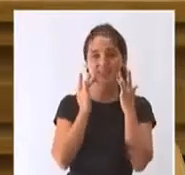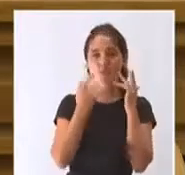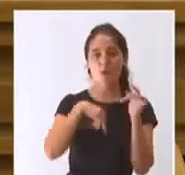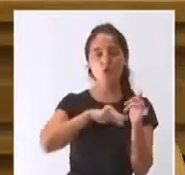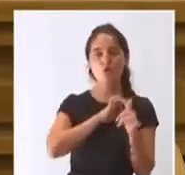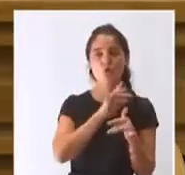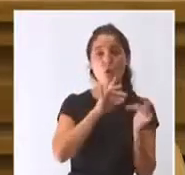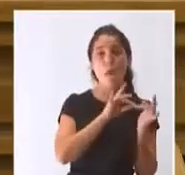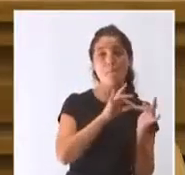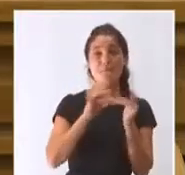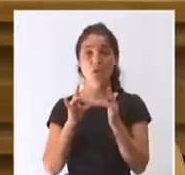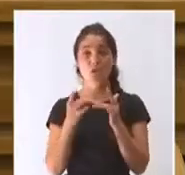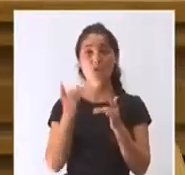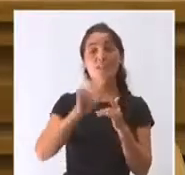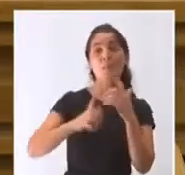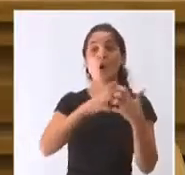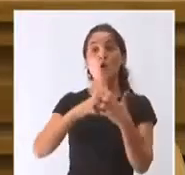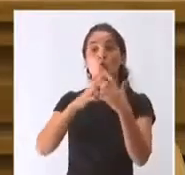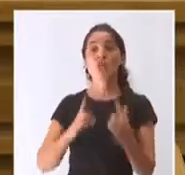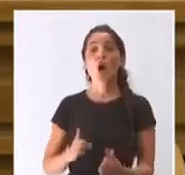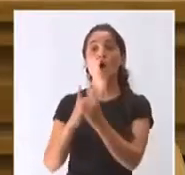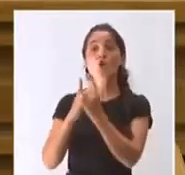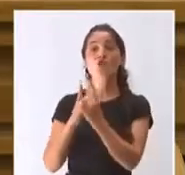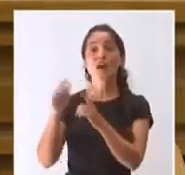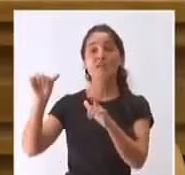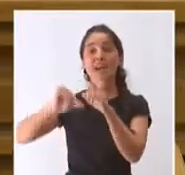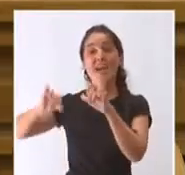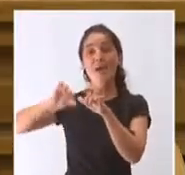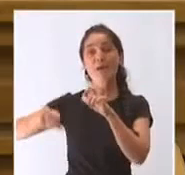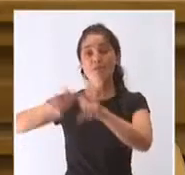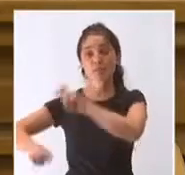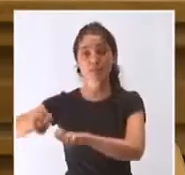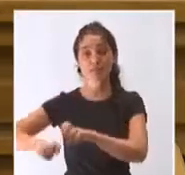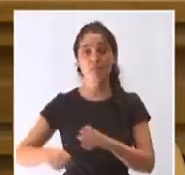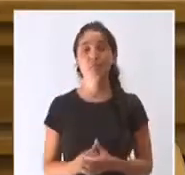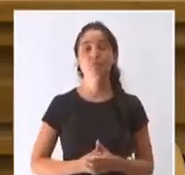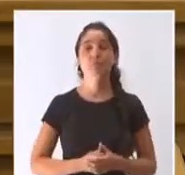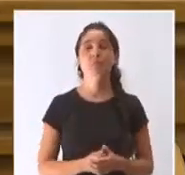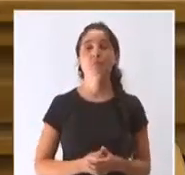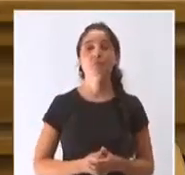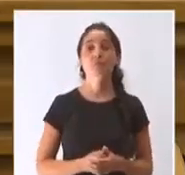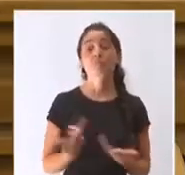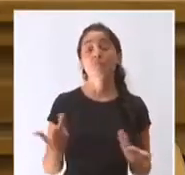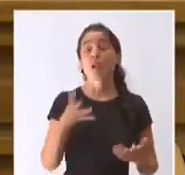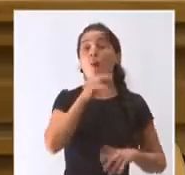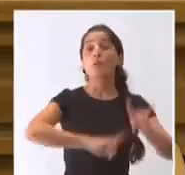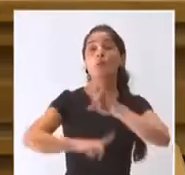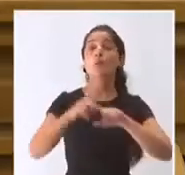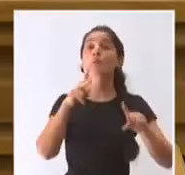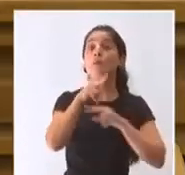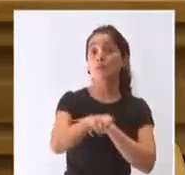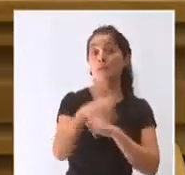antifranquista tomando decisiones importantes que están evitando un problema evidentemente en la medida en que no luego tenemos